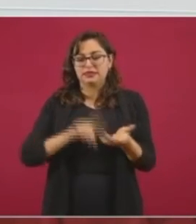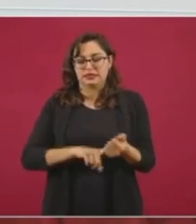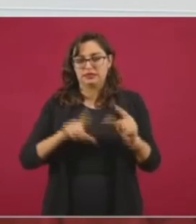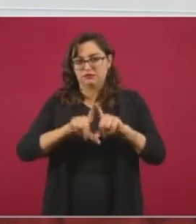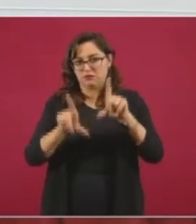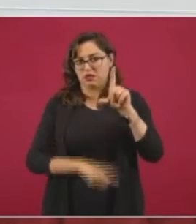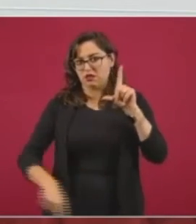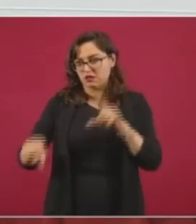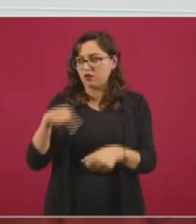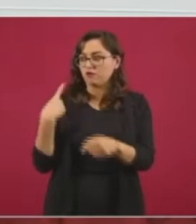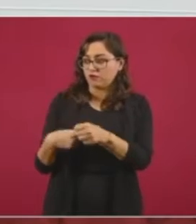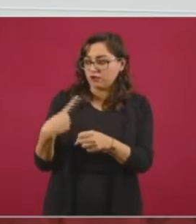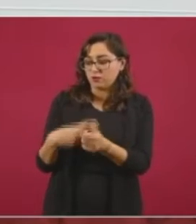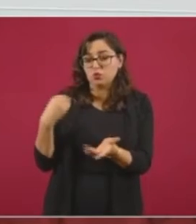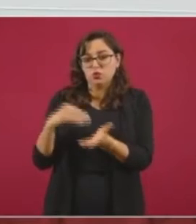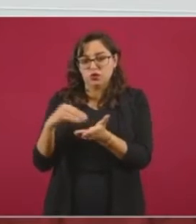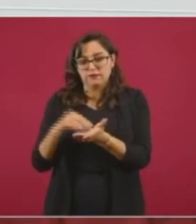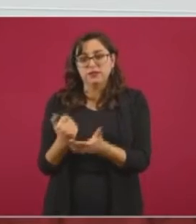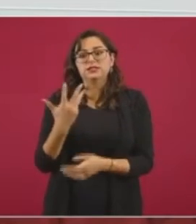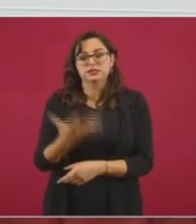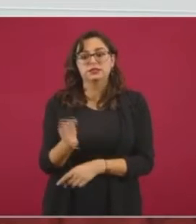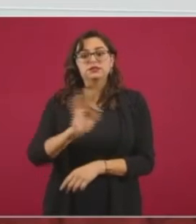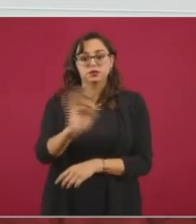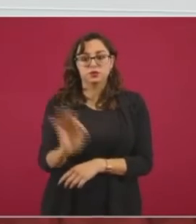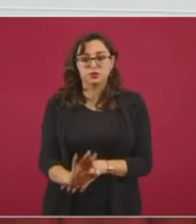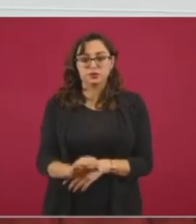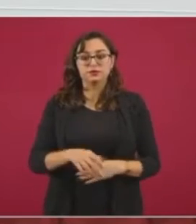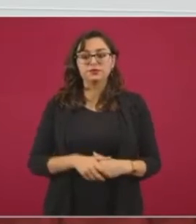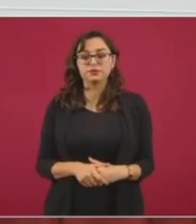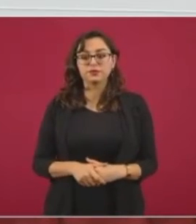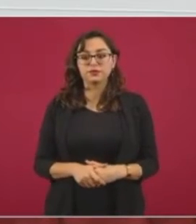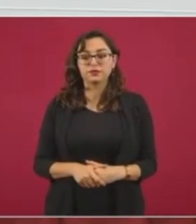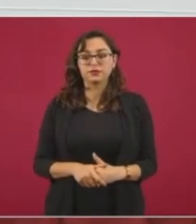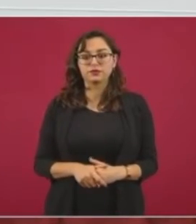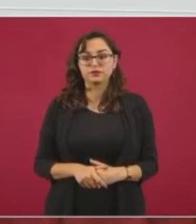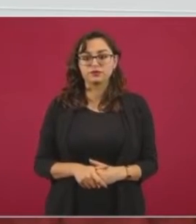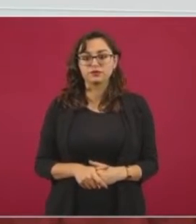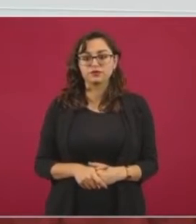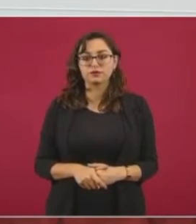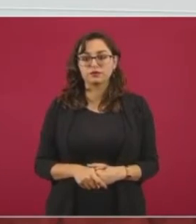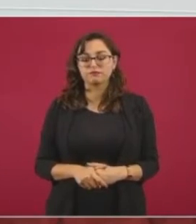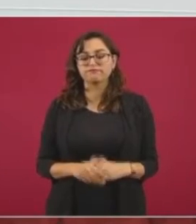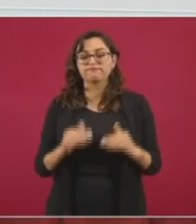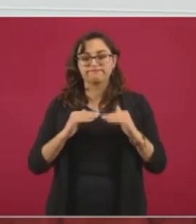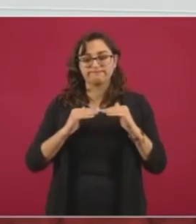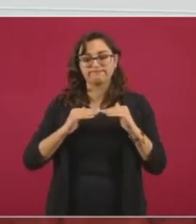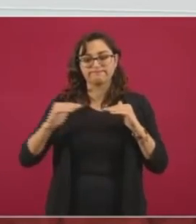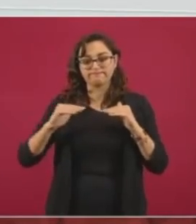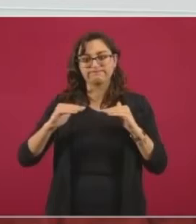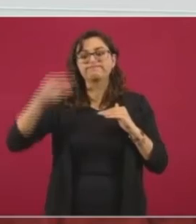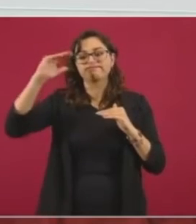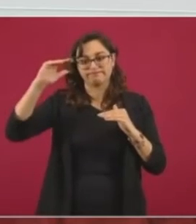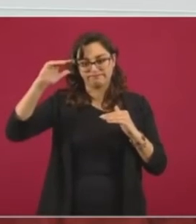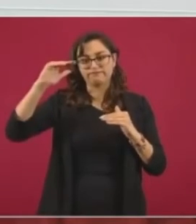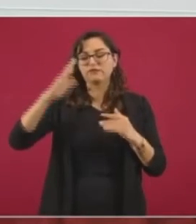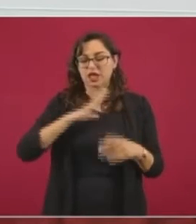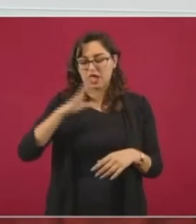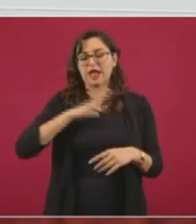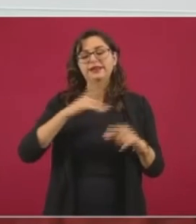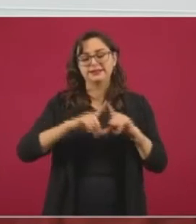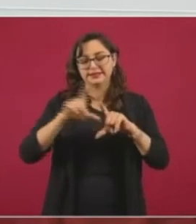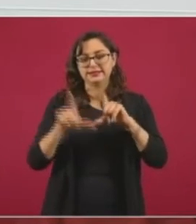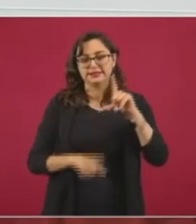el 5% el que está activo al momento, como repito, con una tendencia al incremento a nivel